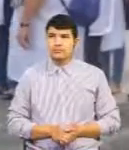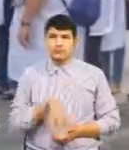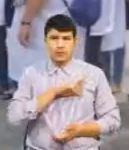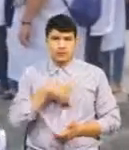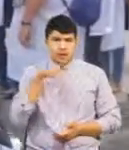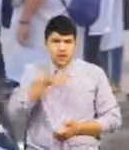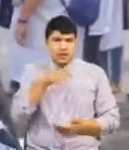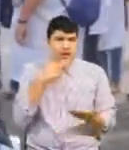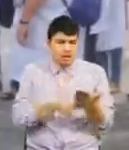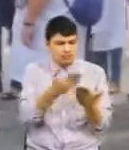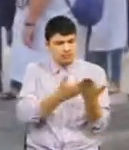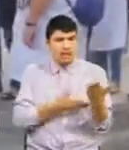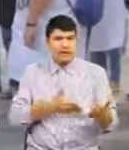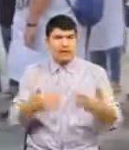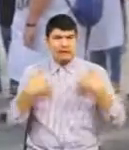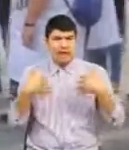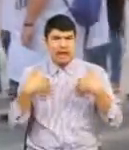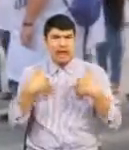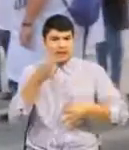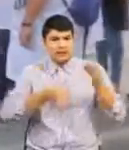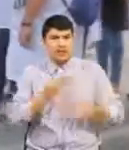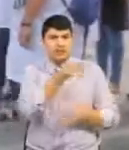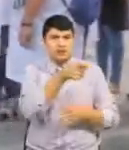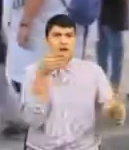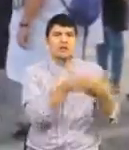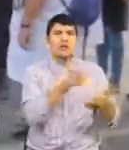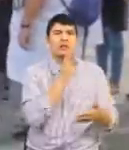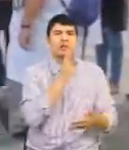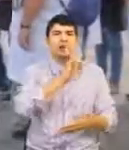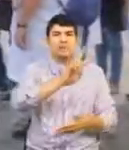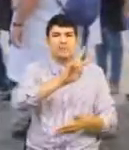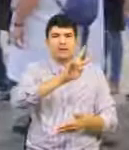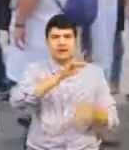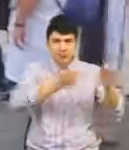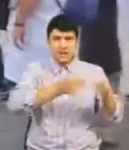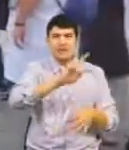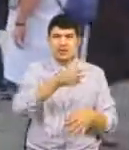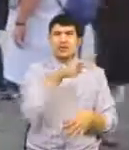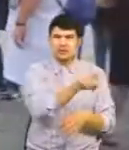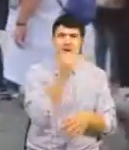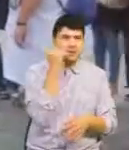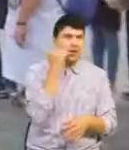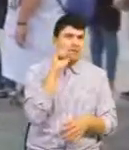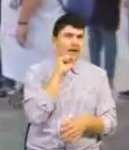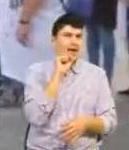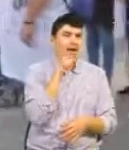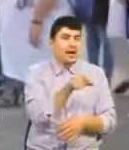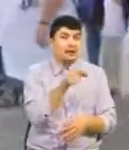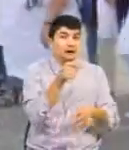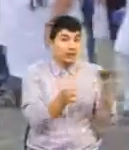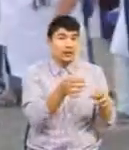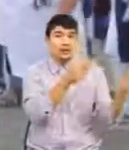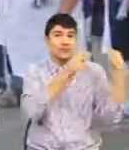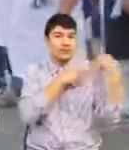queja disciplinaria en contra de la juez segunda penal del circuito de Barranca Bermeja, quien era la juez de conocimiento frente